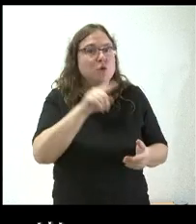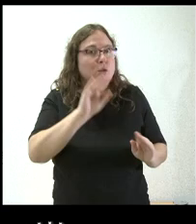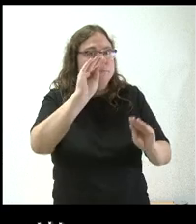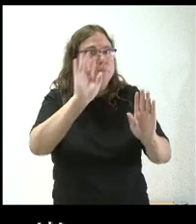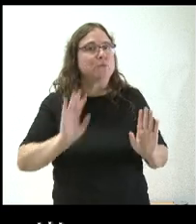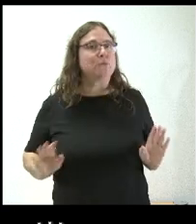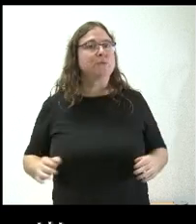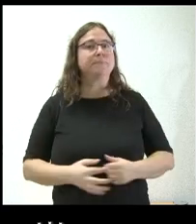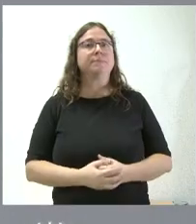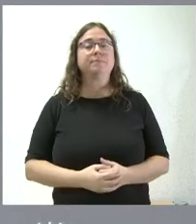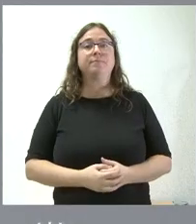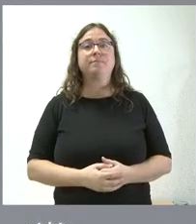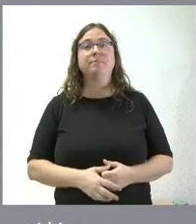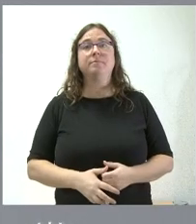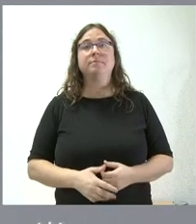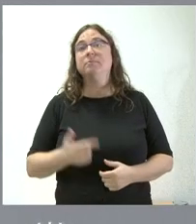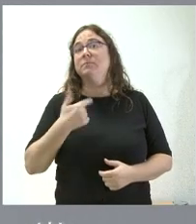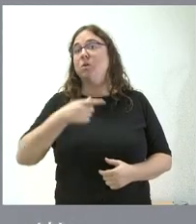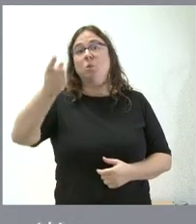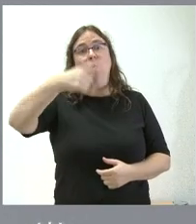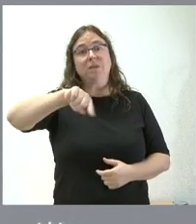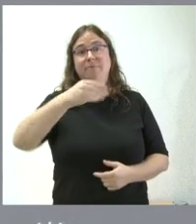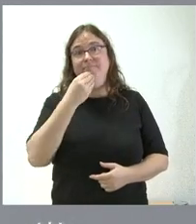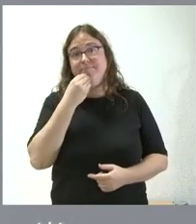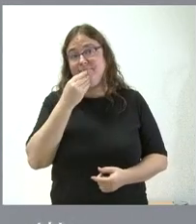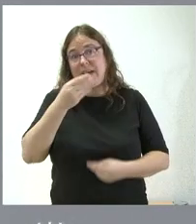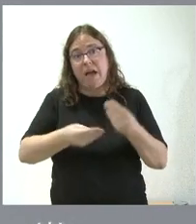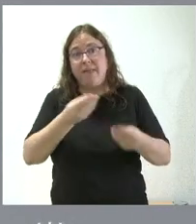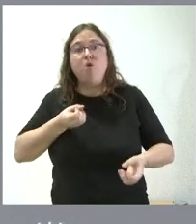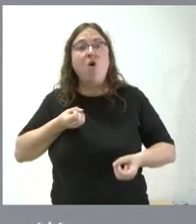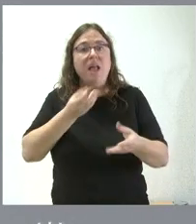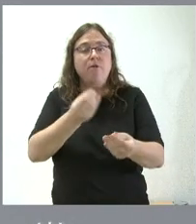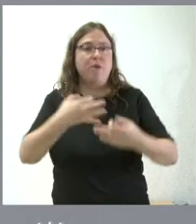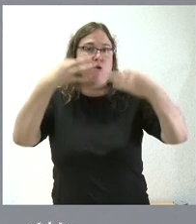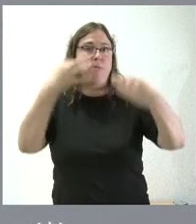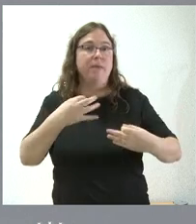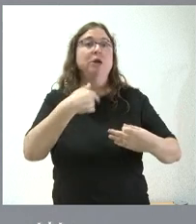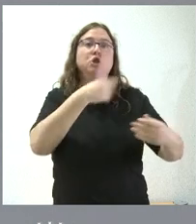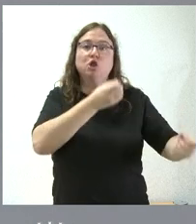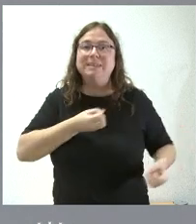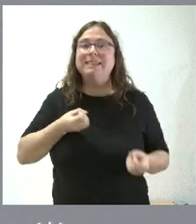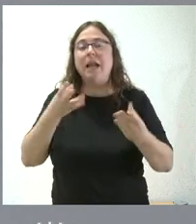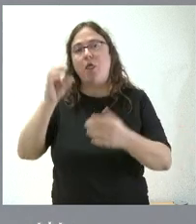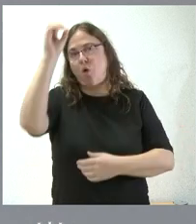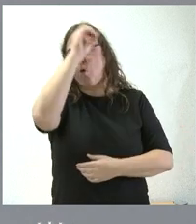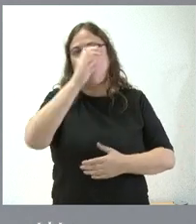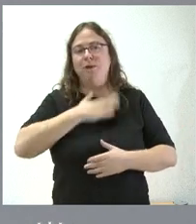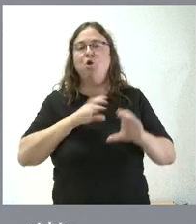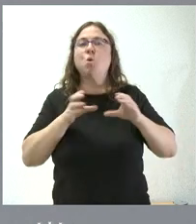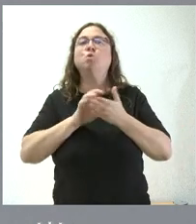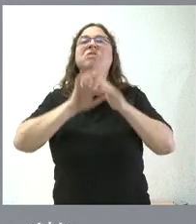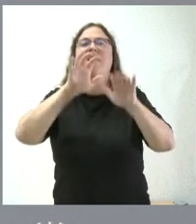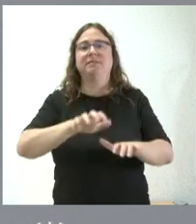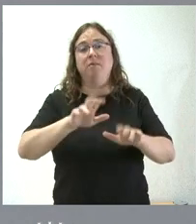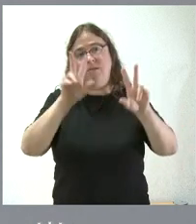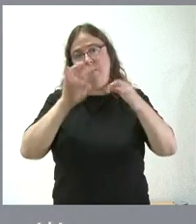No pues a demanda de ustedes lo que estamos haciendo es dar información precisa y yo se lo traslado de Cuál es la posición de la junta de Castilla